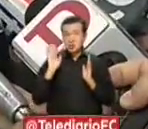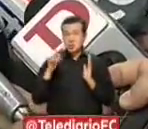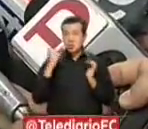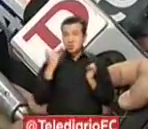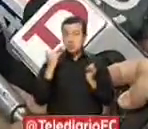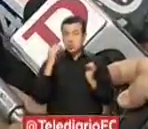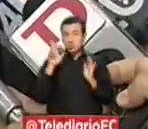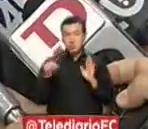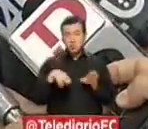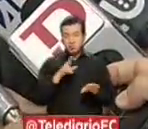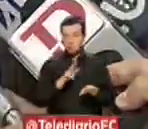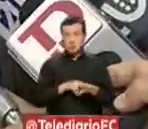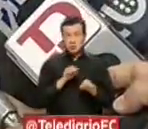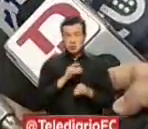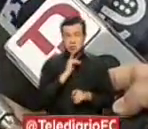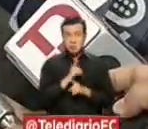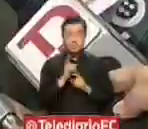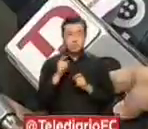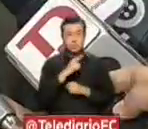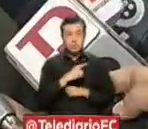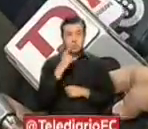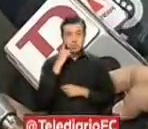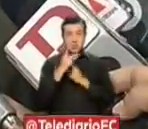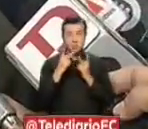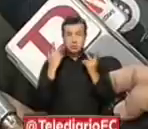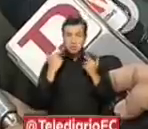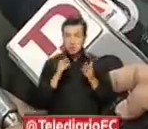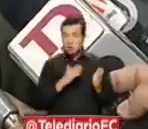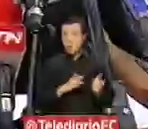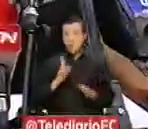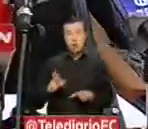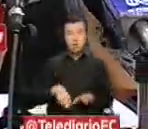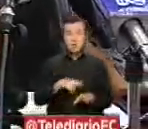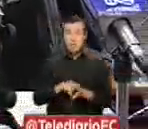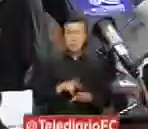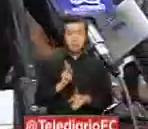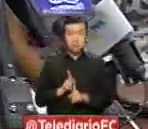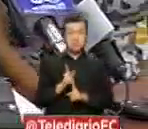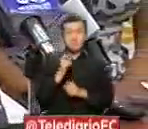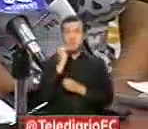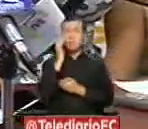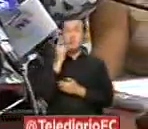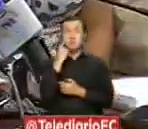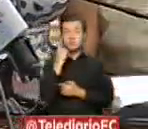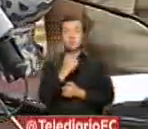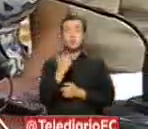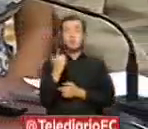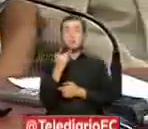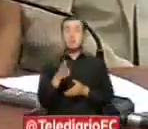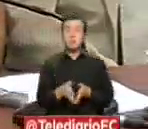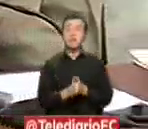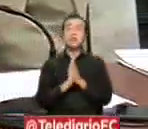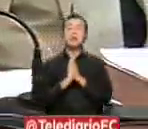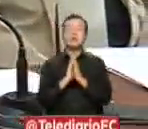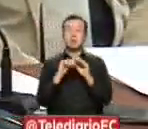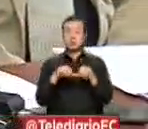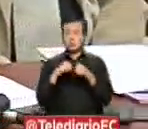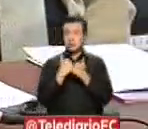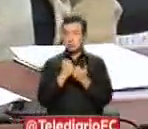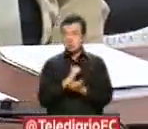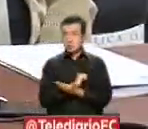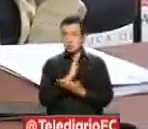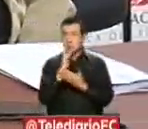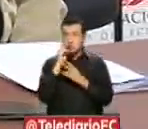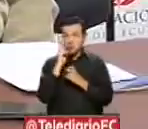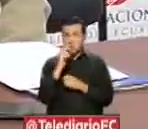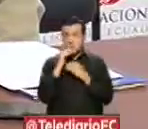las horas normales en donde se aceptan las visitas, absolutamente normal. Por lo que ya se anuncia la presentación de un pedido para que la Asamblea